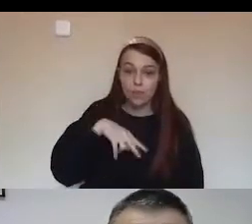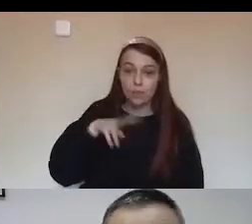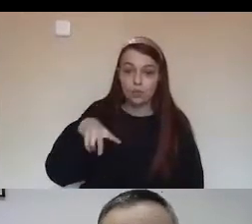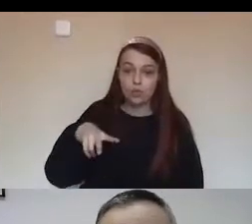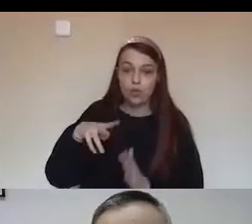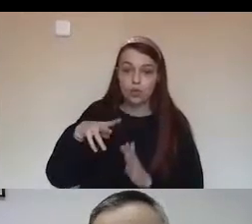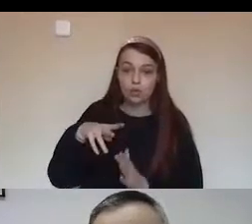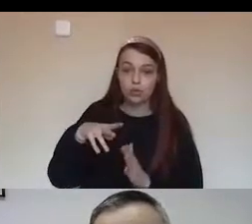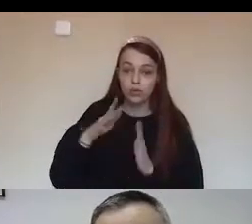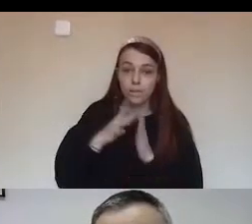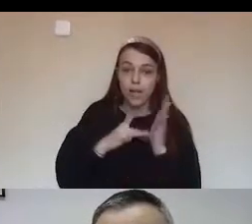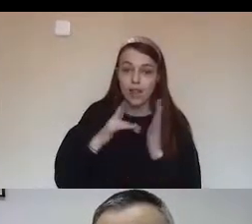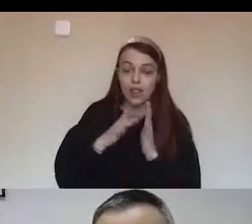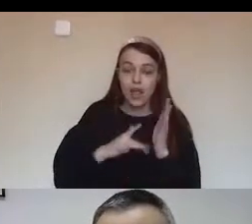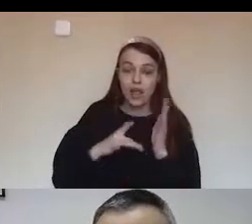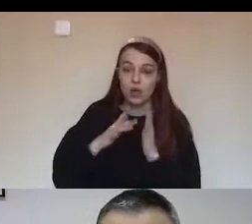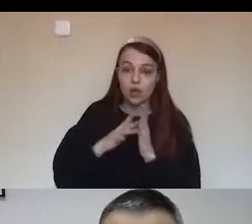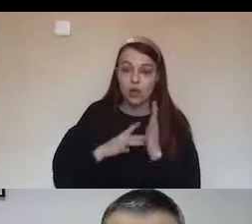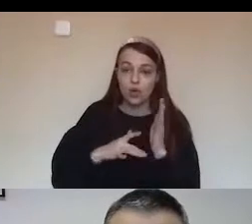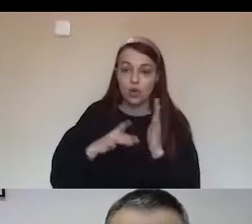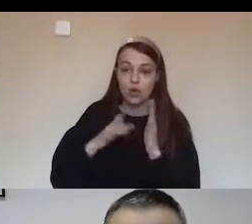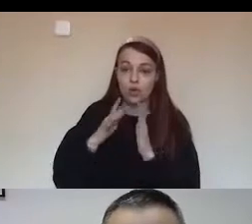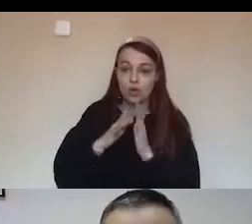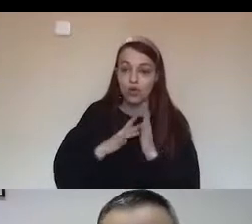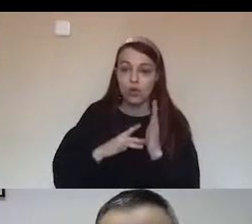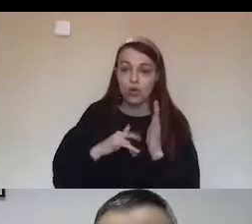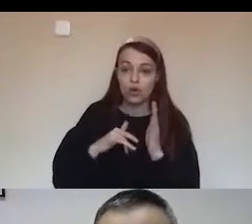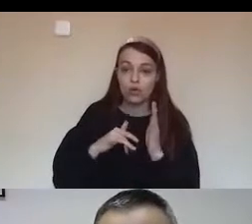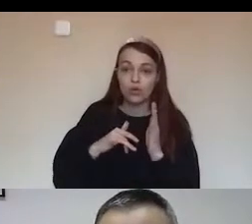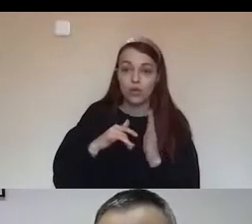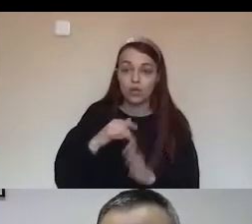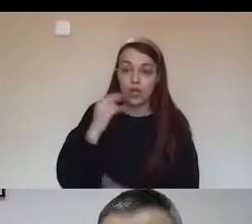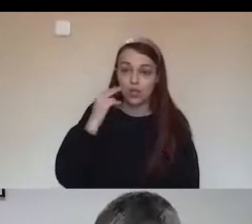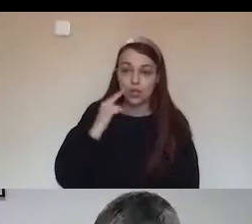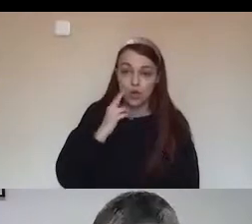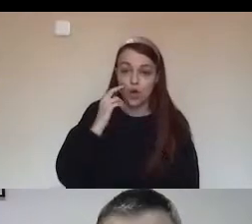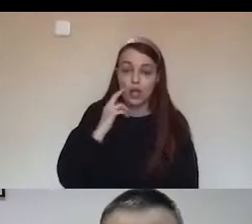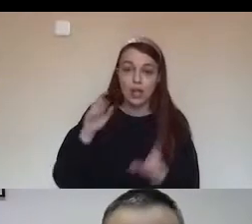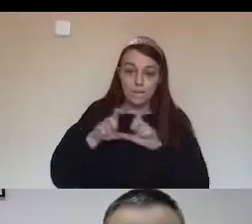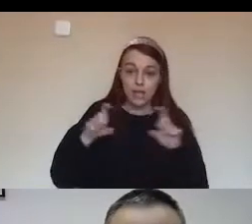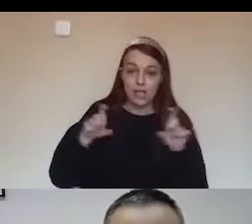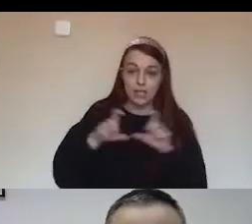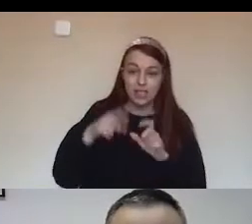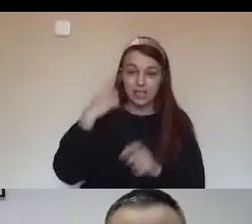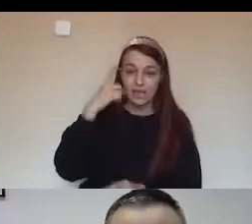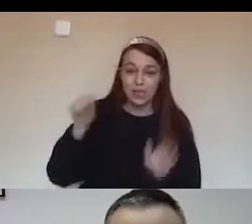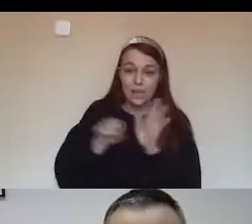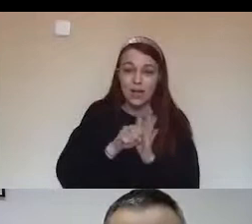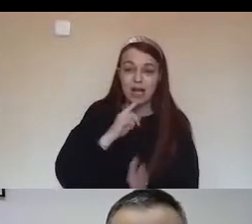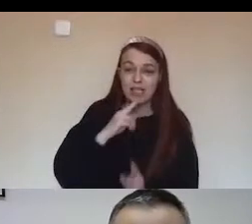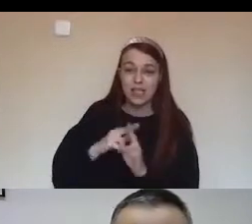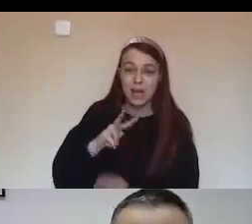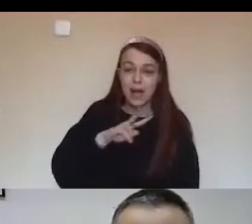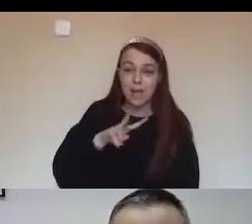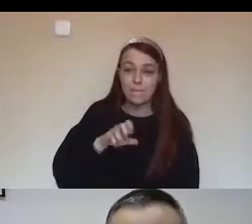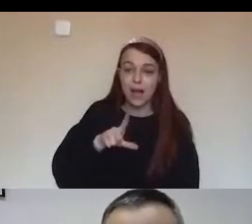Chocolate, que está en la empresa Chocolates Valor y que, bueno, por convenio nosotros lo dirigimos,